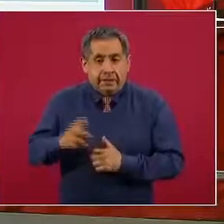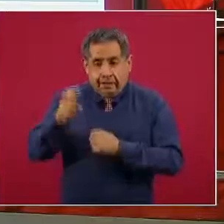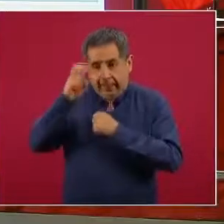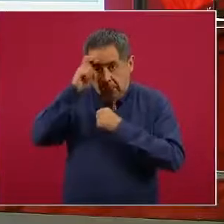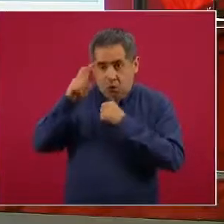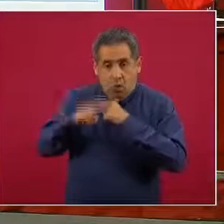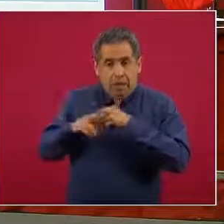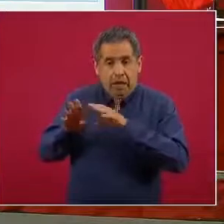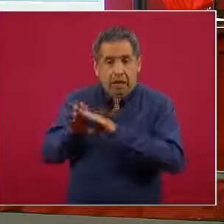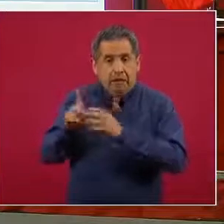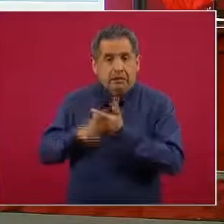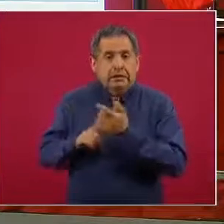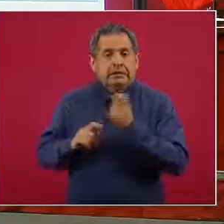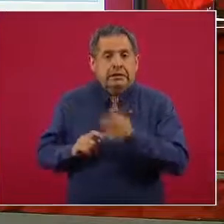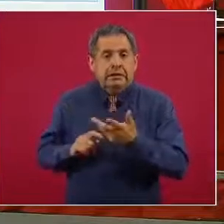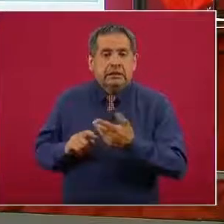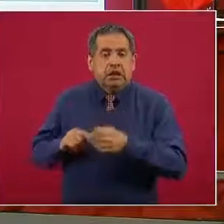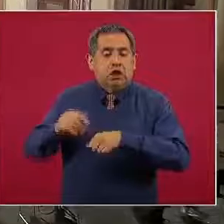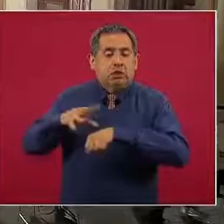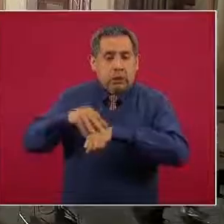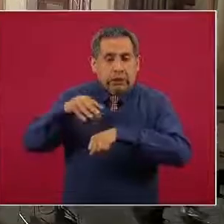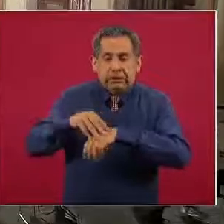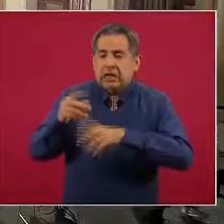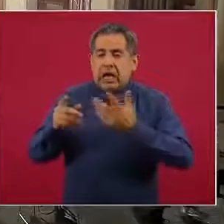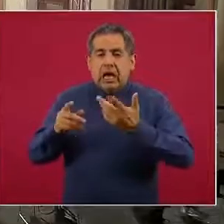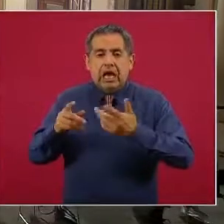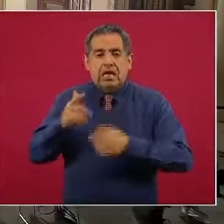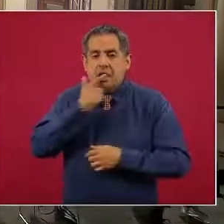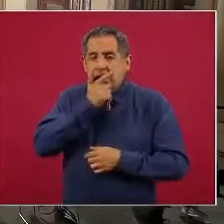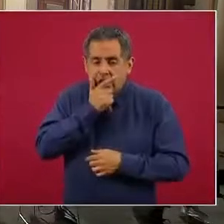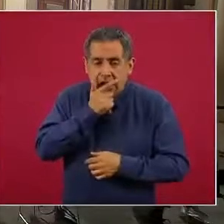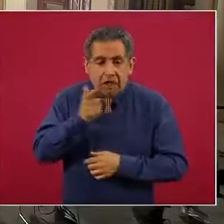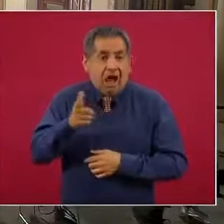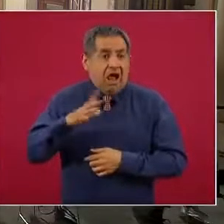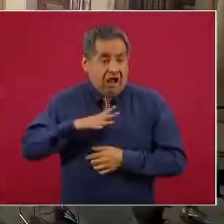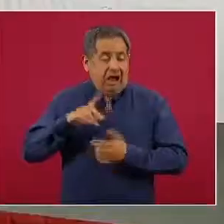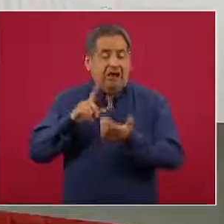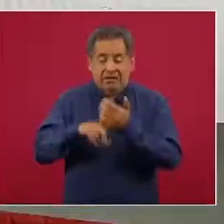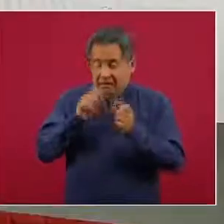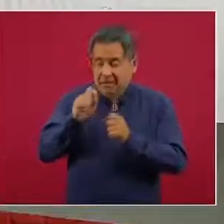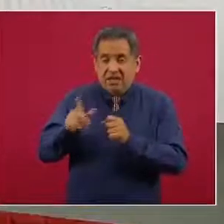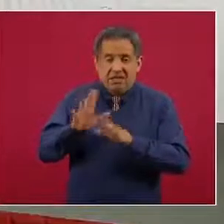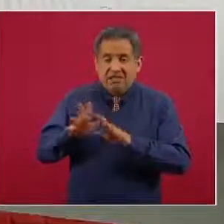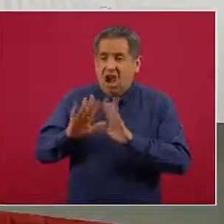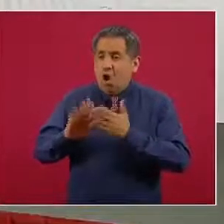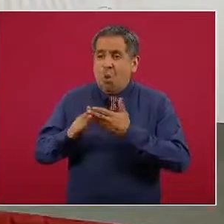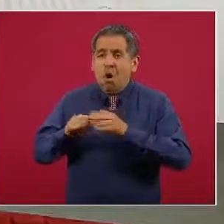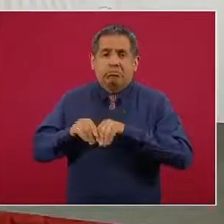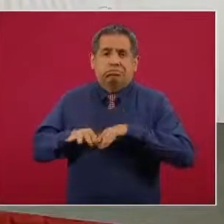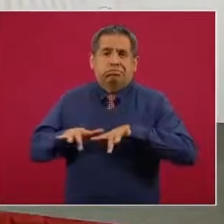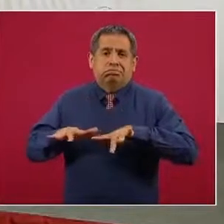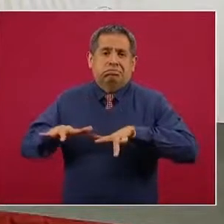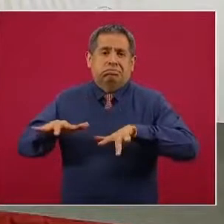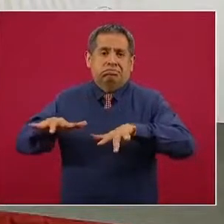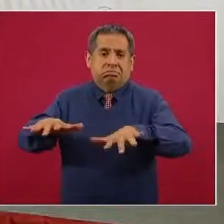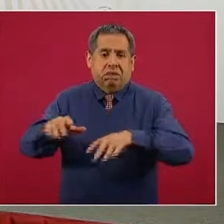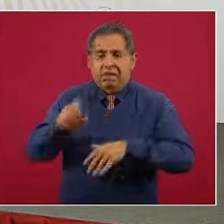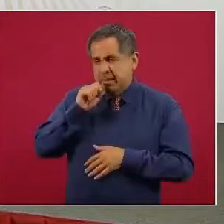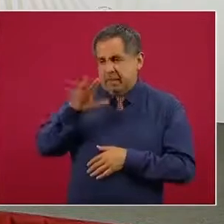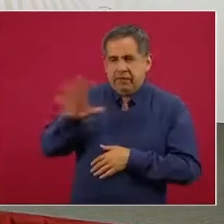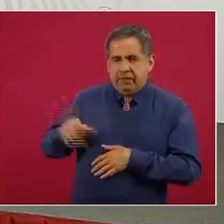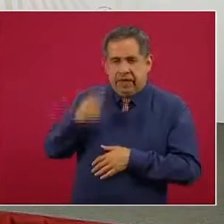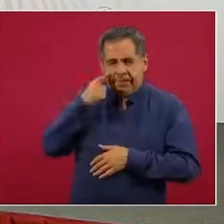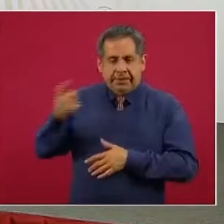Europa Oriental, Suecia, Reino Unido, tenían también ya transmisión comunitaria, y la región africana.